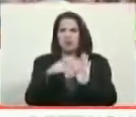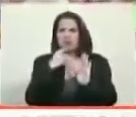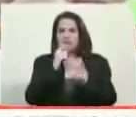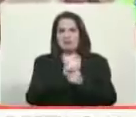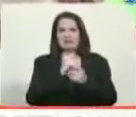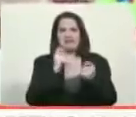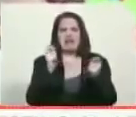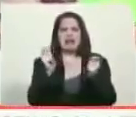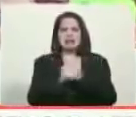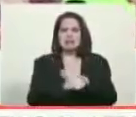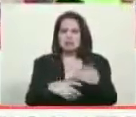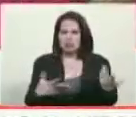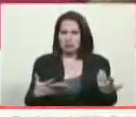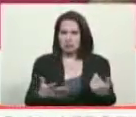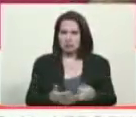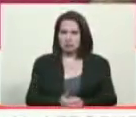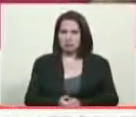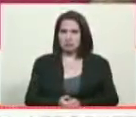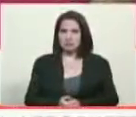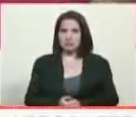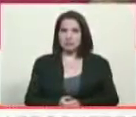transición.